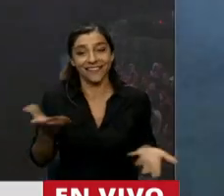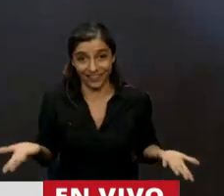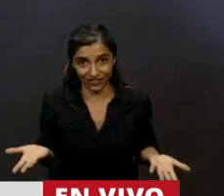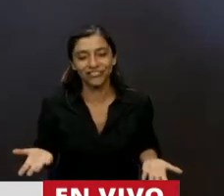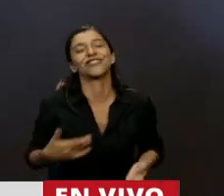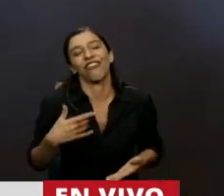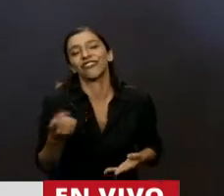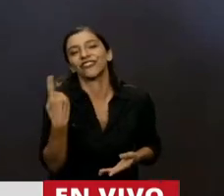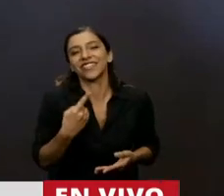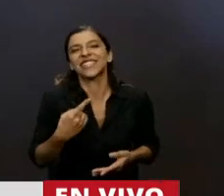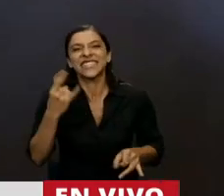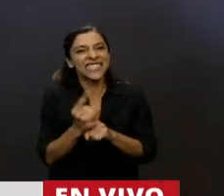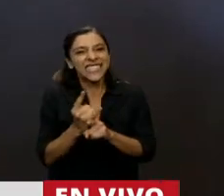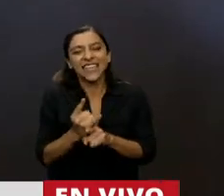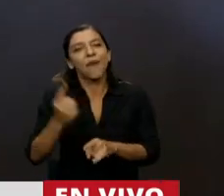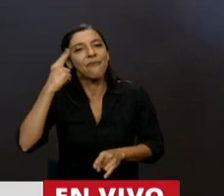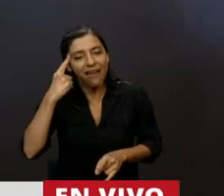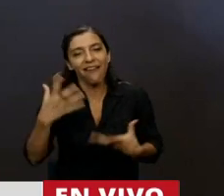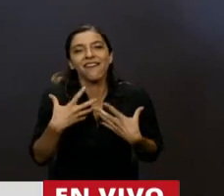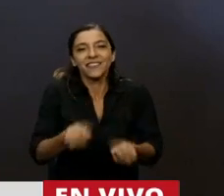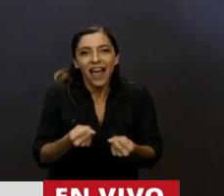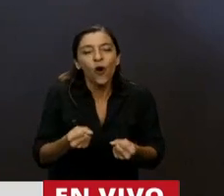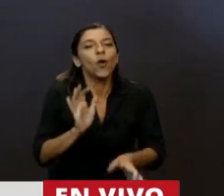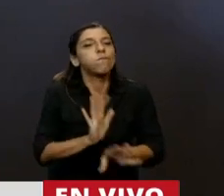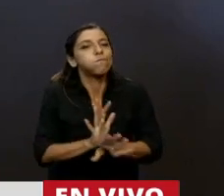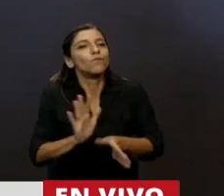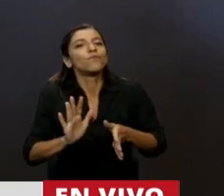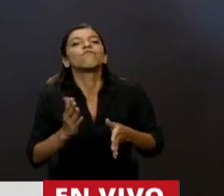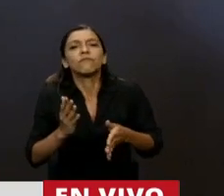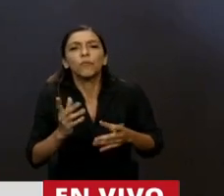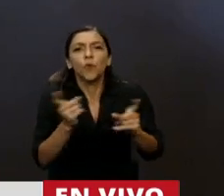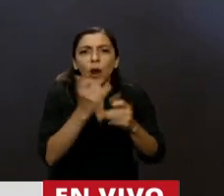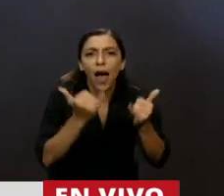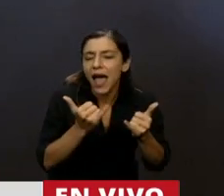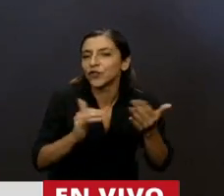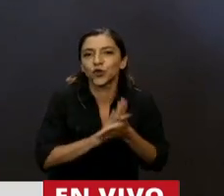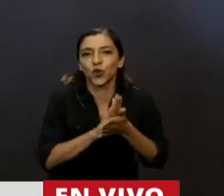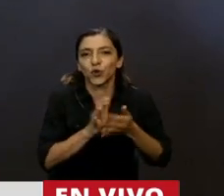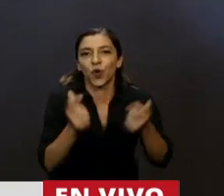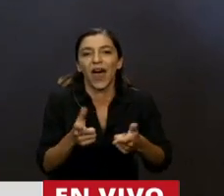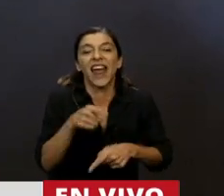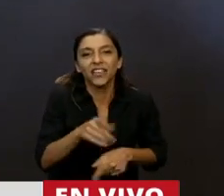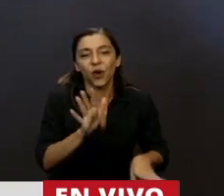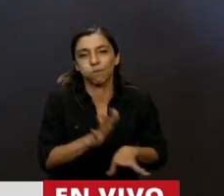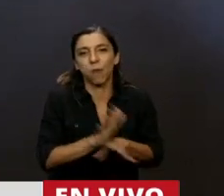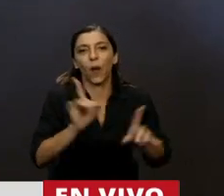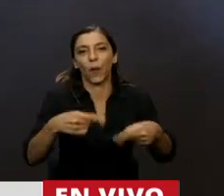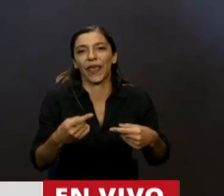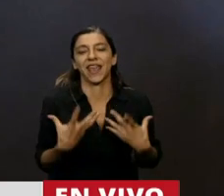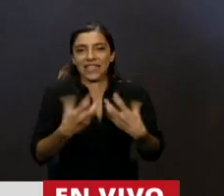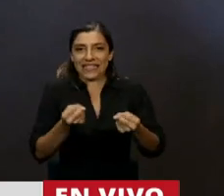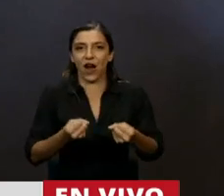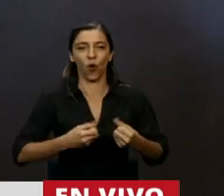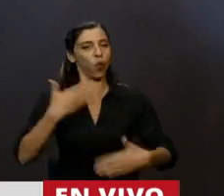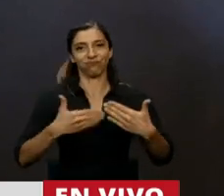sanitarismo argentino, la salud es la solución del conflicto. La salud es la posibilidad de enfrentar